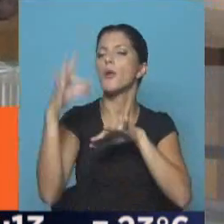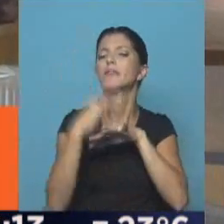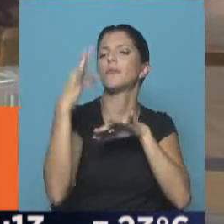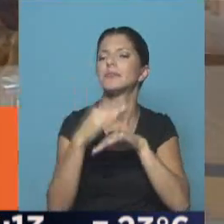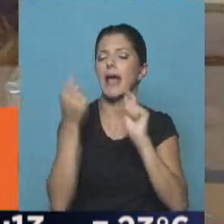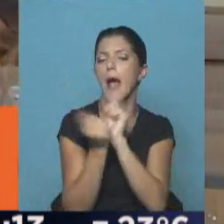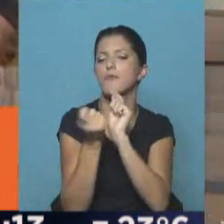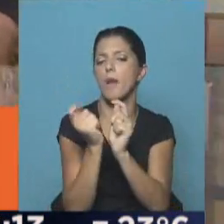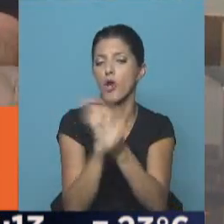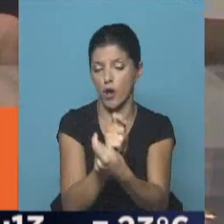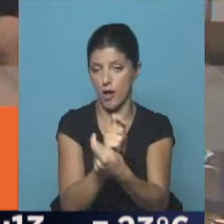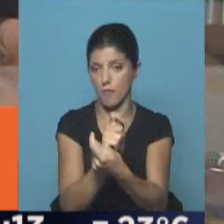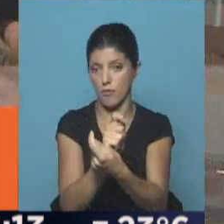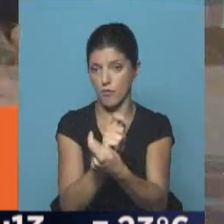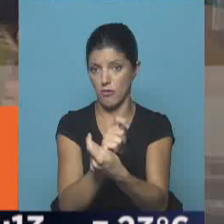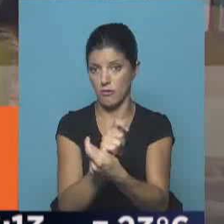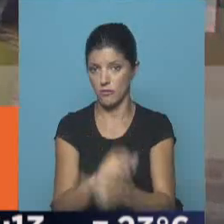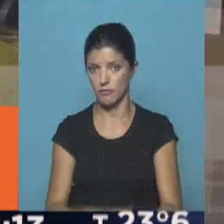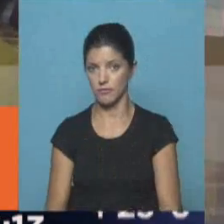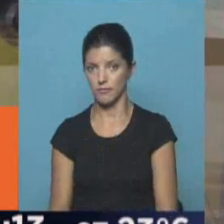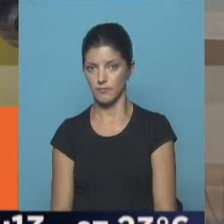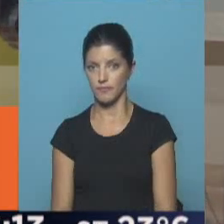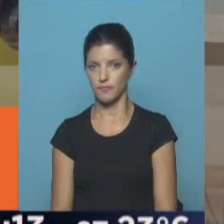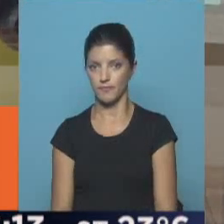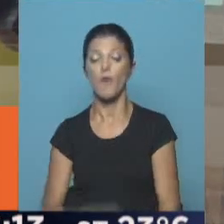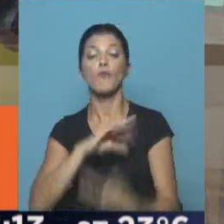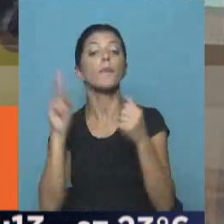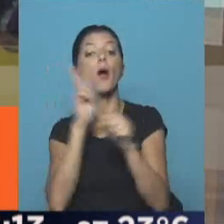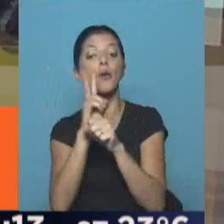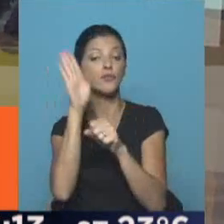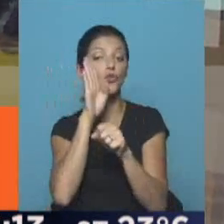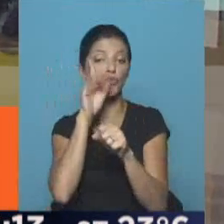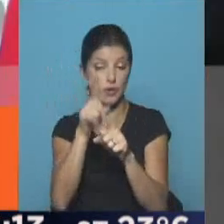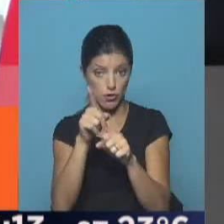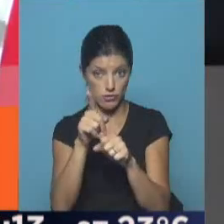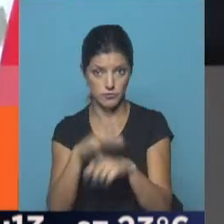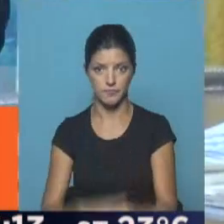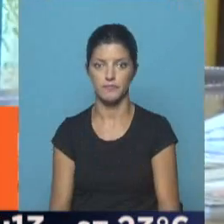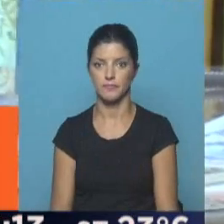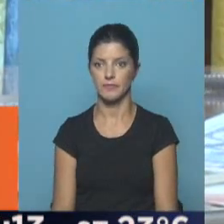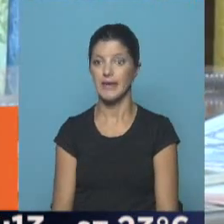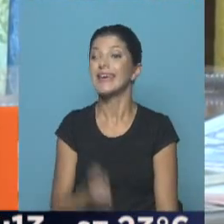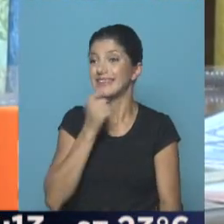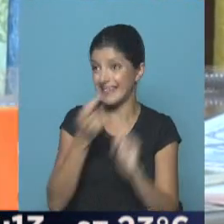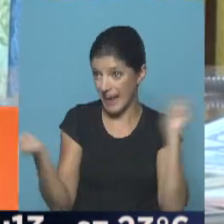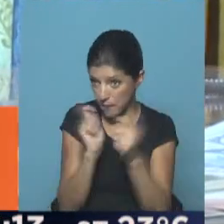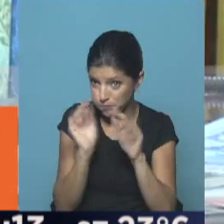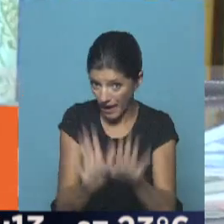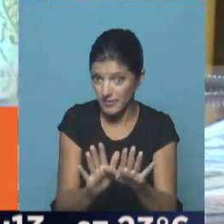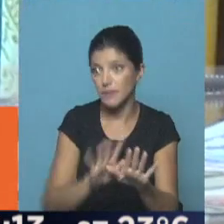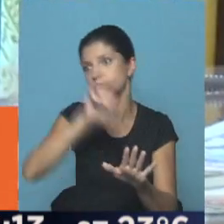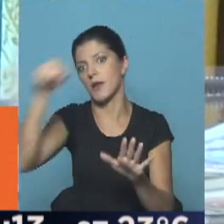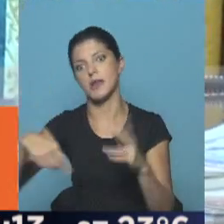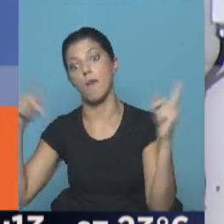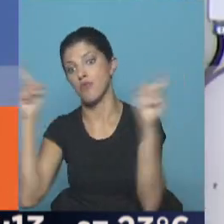en la política de proteccionismo de Estados Unidos, que le hubieran significado una guerra comercial con China, que